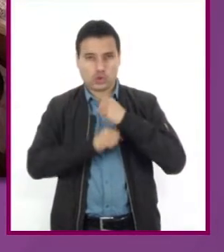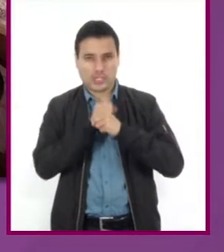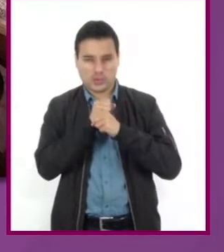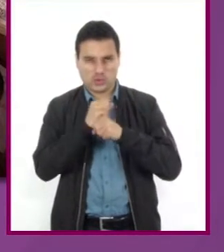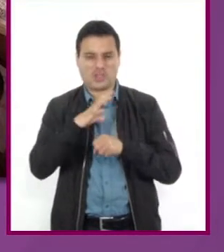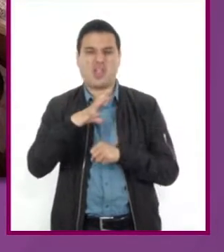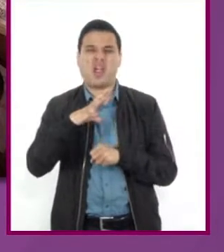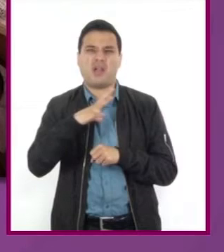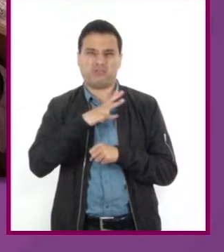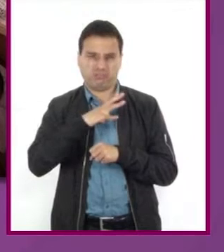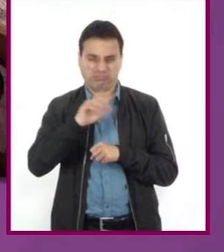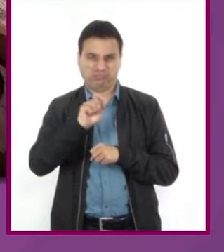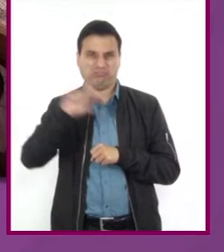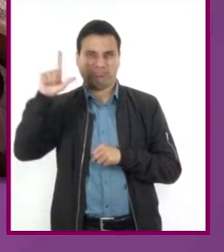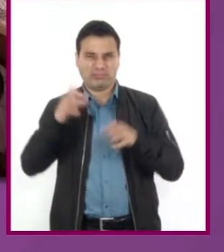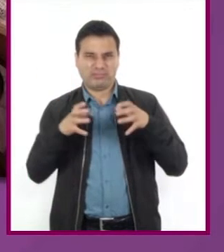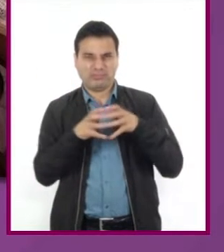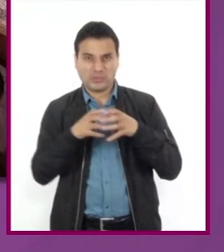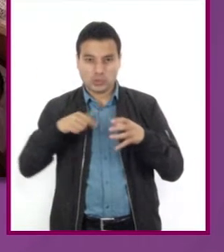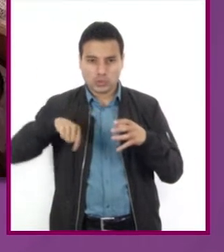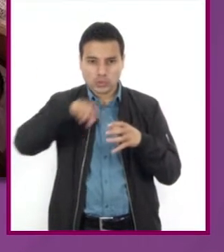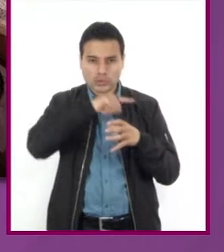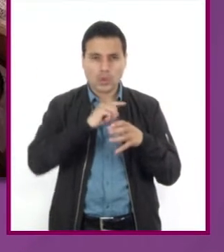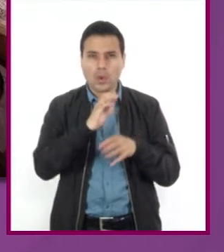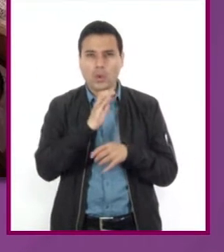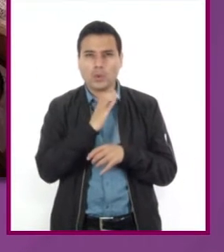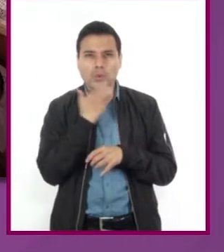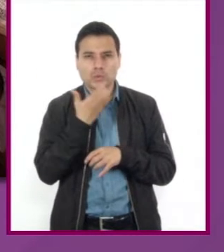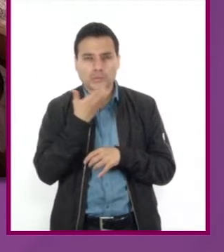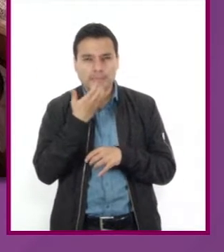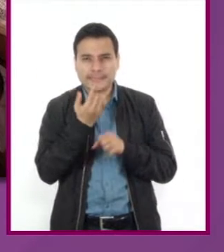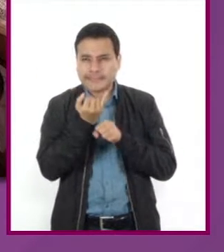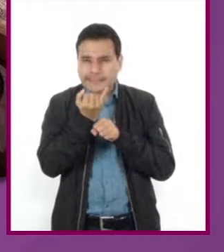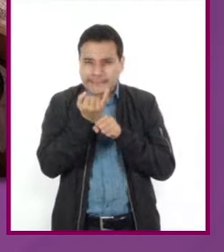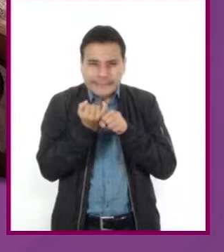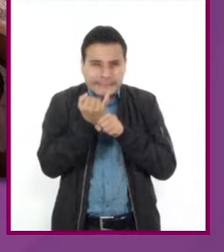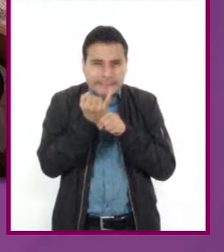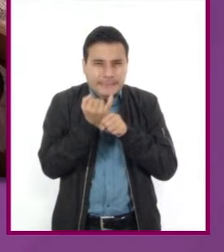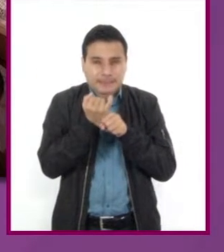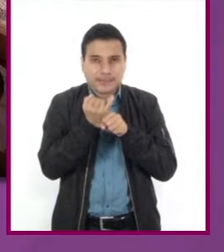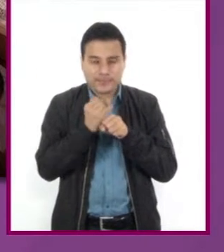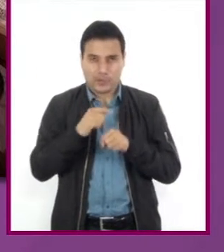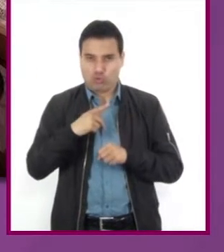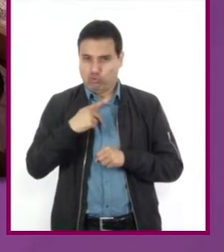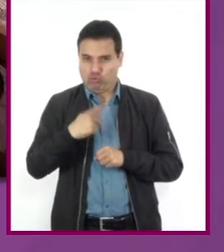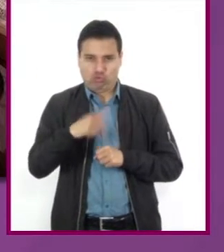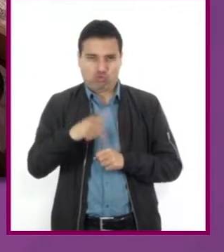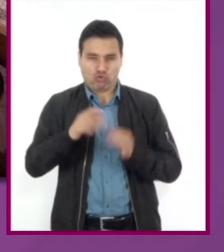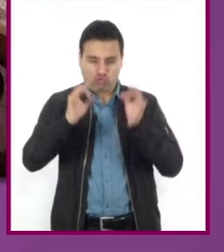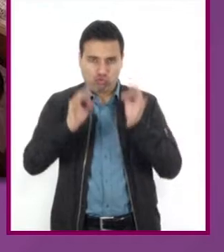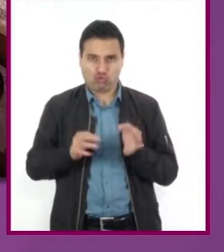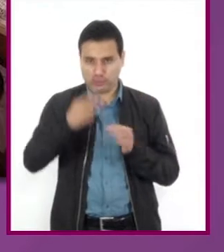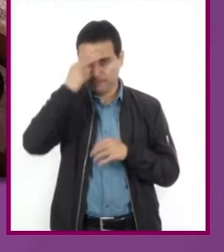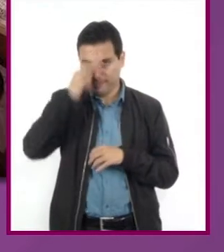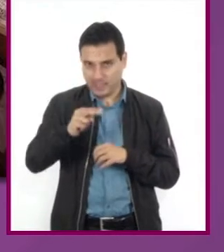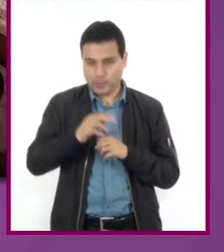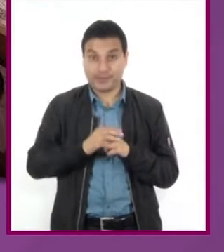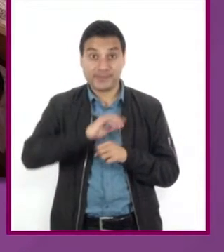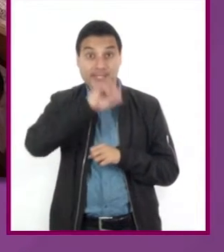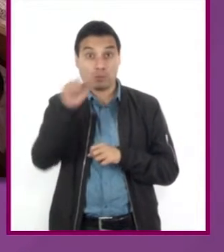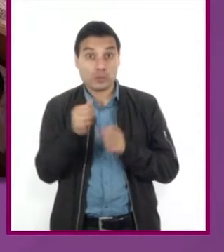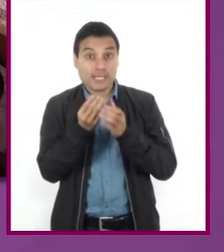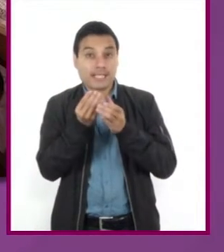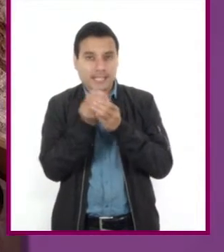de especialistas se ha dedicado a recopilar toda suerte de datos sobre nuestro pasado prehispánico y a clasificarlos